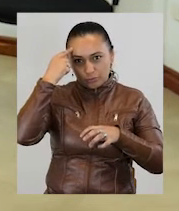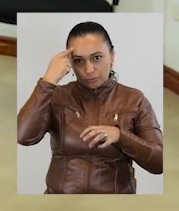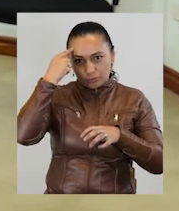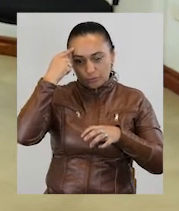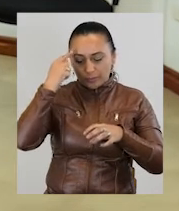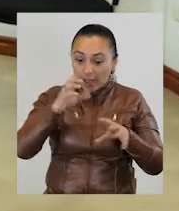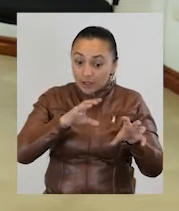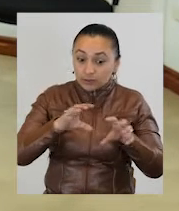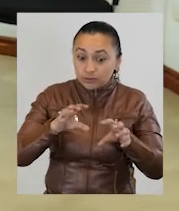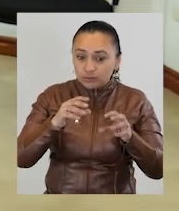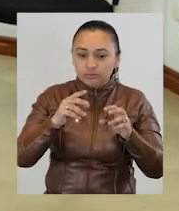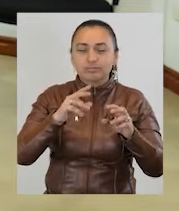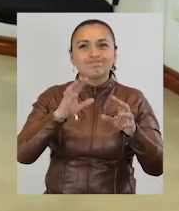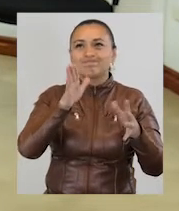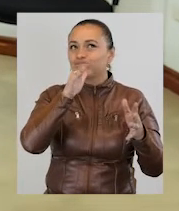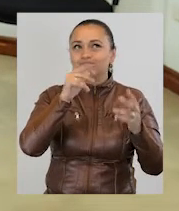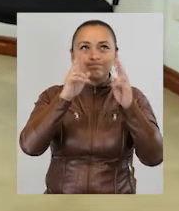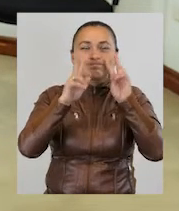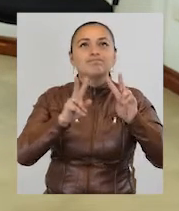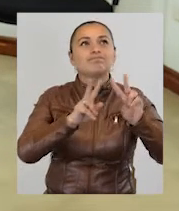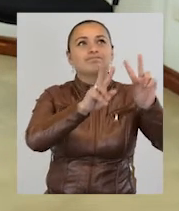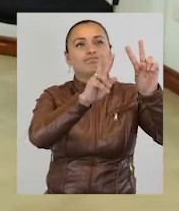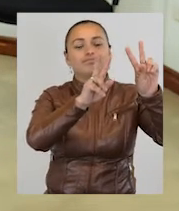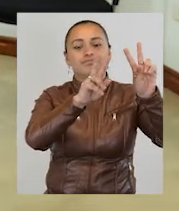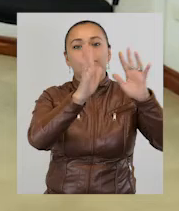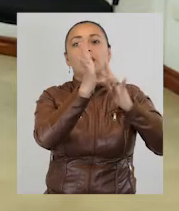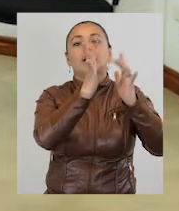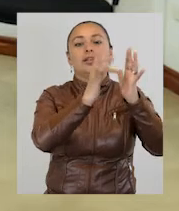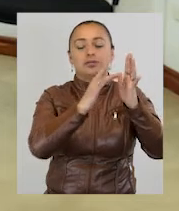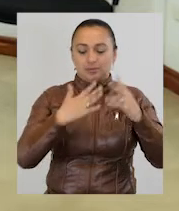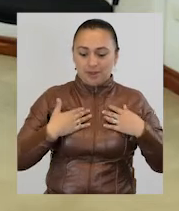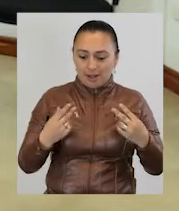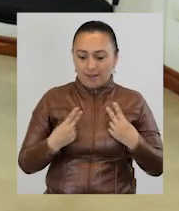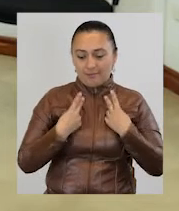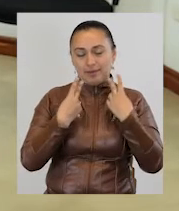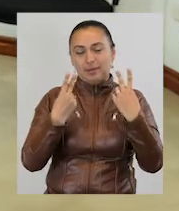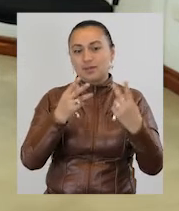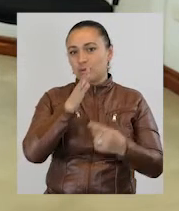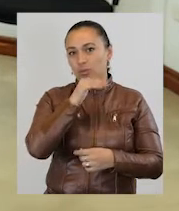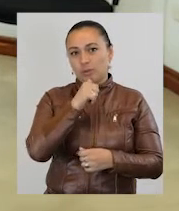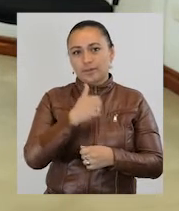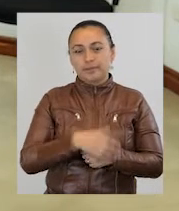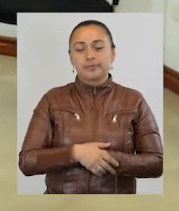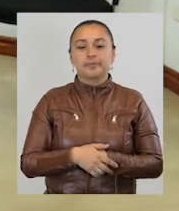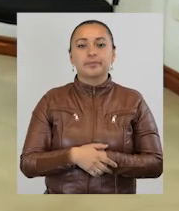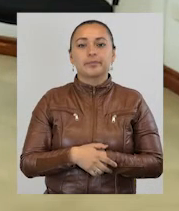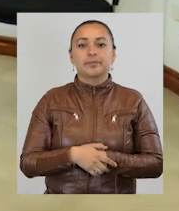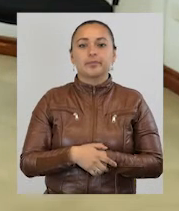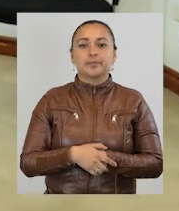dejan ver a Jesús en nuestra vida.